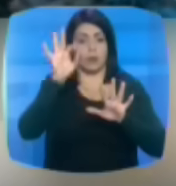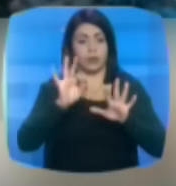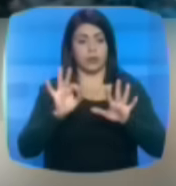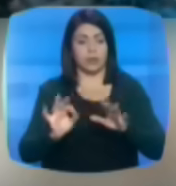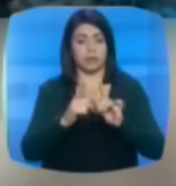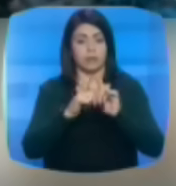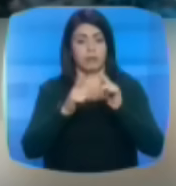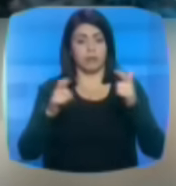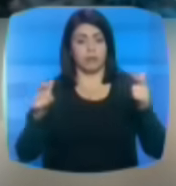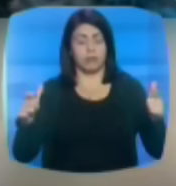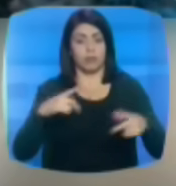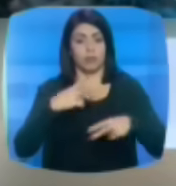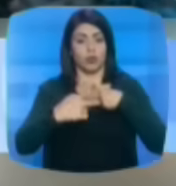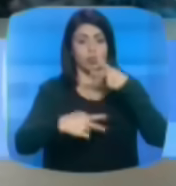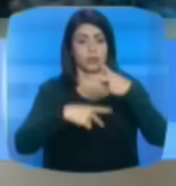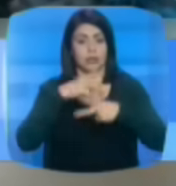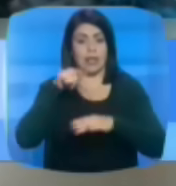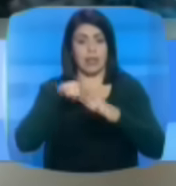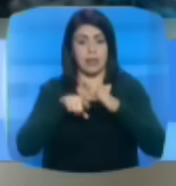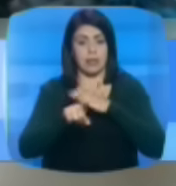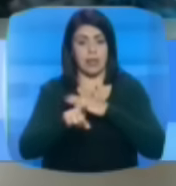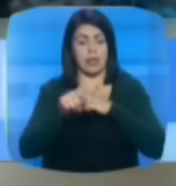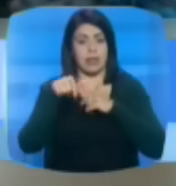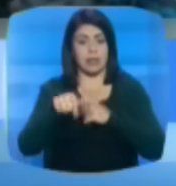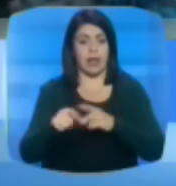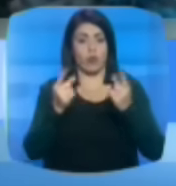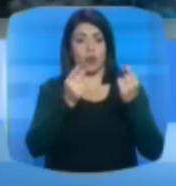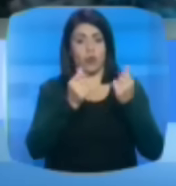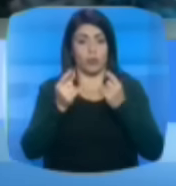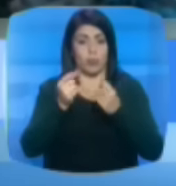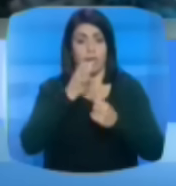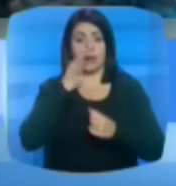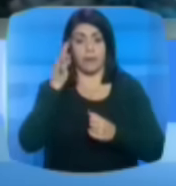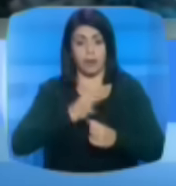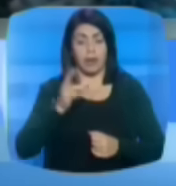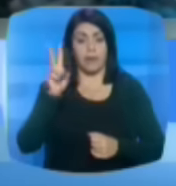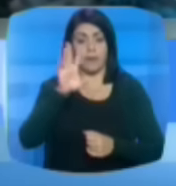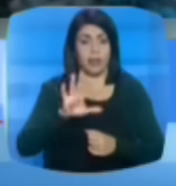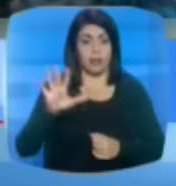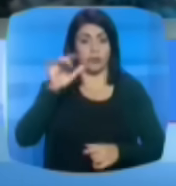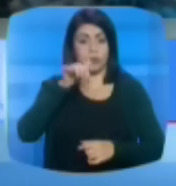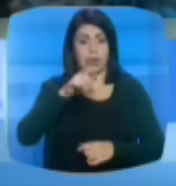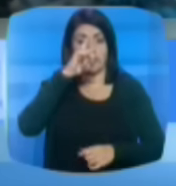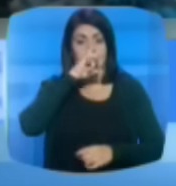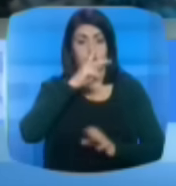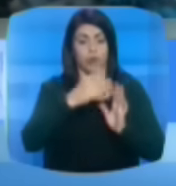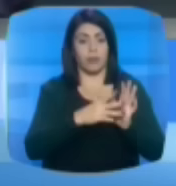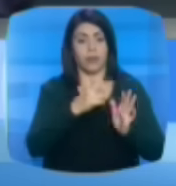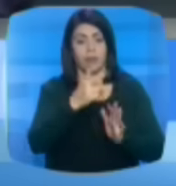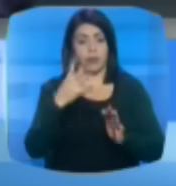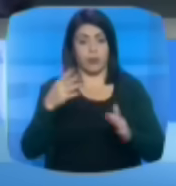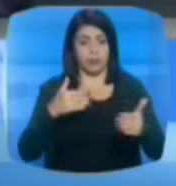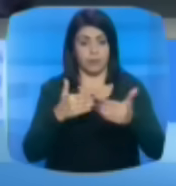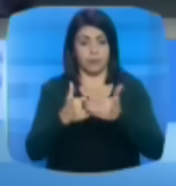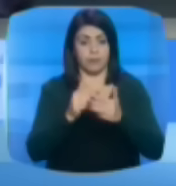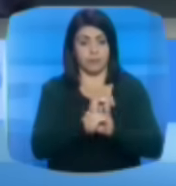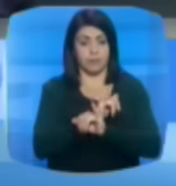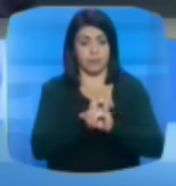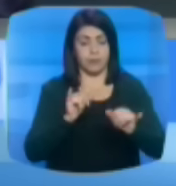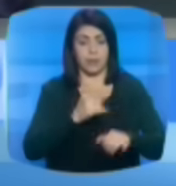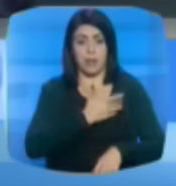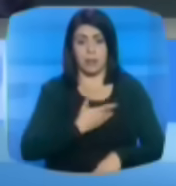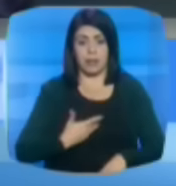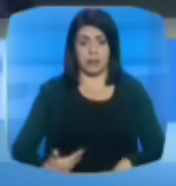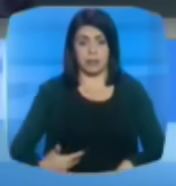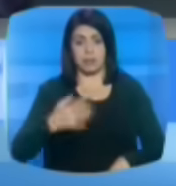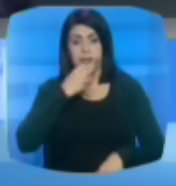de crecimiento del Producto Interno Bruto de la economía real venezolana este año 2024. El jefe